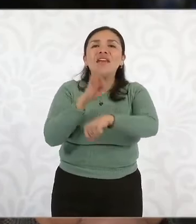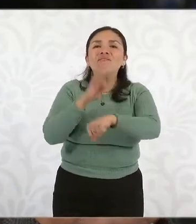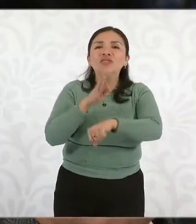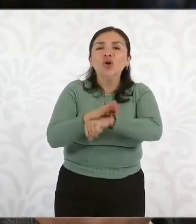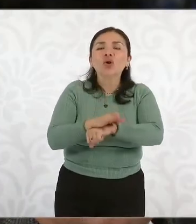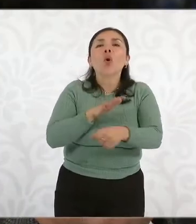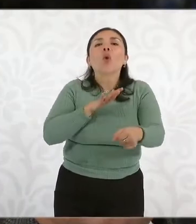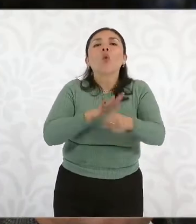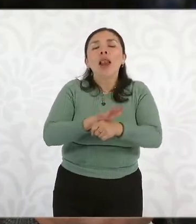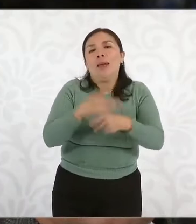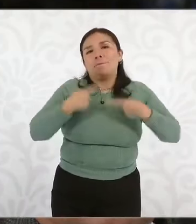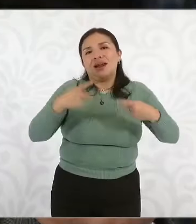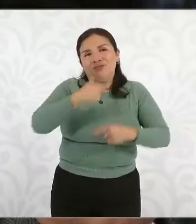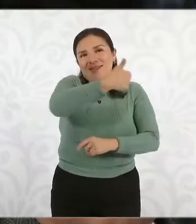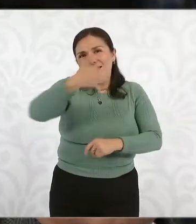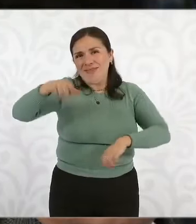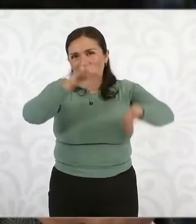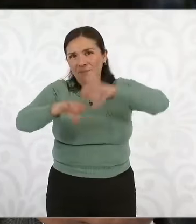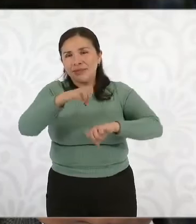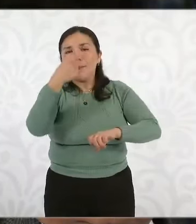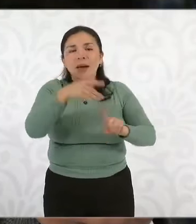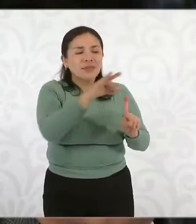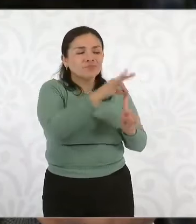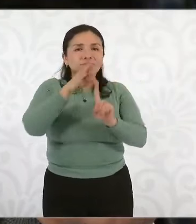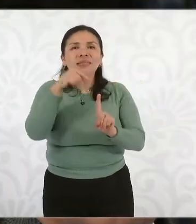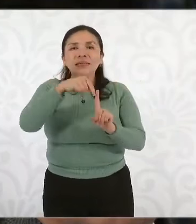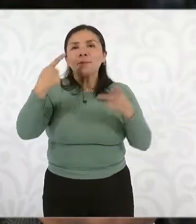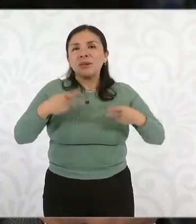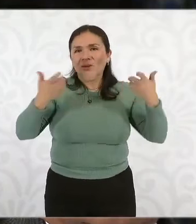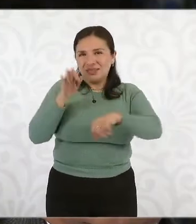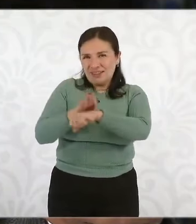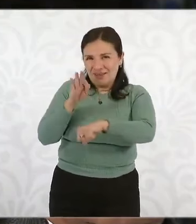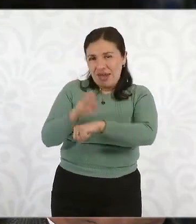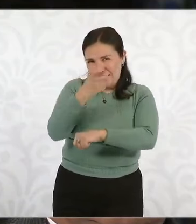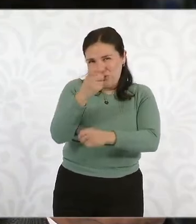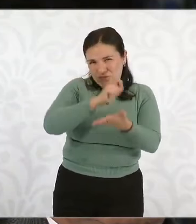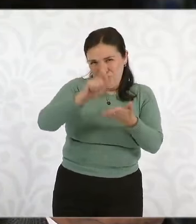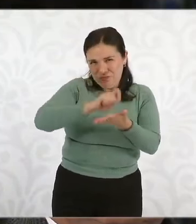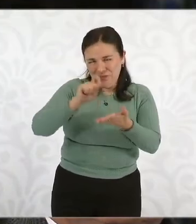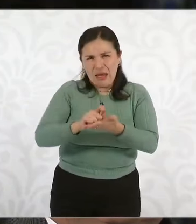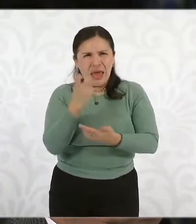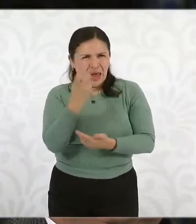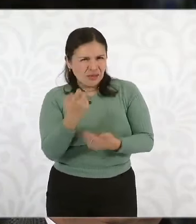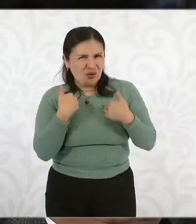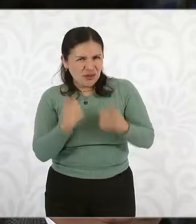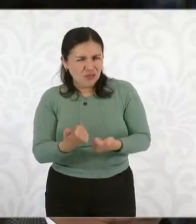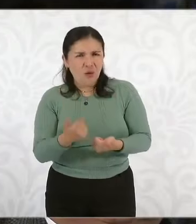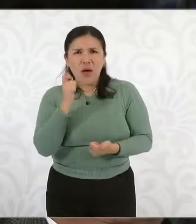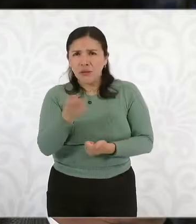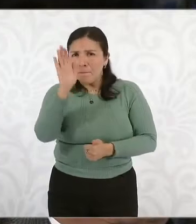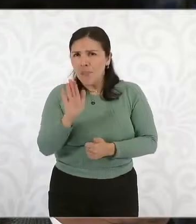medio de comunicación. Esto dijo la CIR en su comunicado. Esto nos estarían diciendo que no habrá